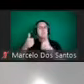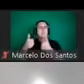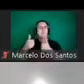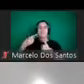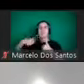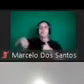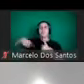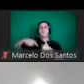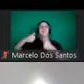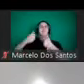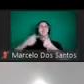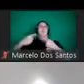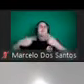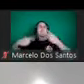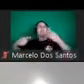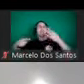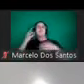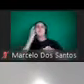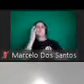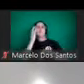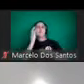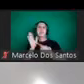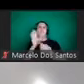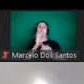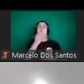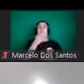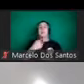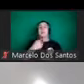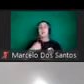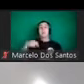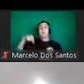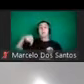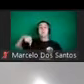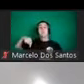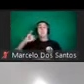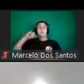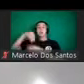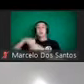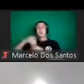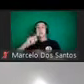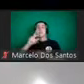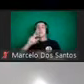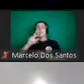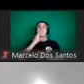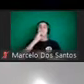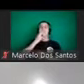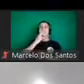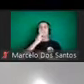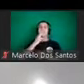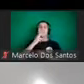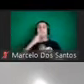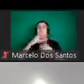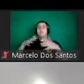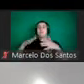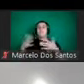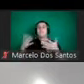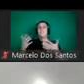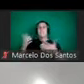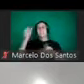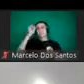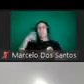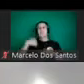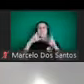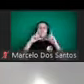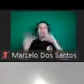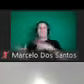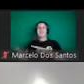vamos a estar también demostrando una gran debilidad como seres humanos y en las diferentes áreas. Entonces, esa institucionalidad a través de las políticas